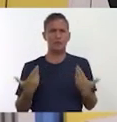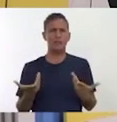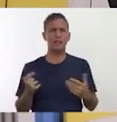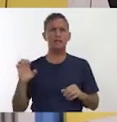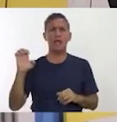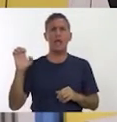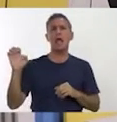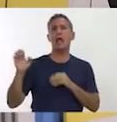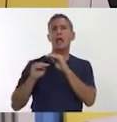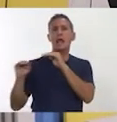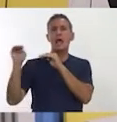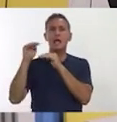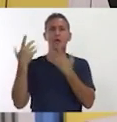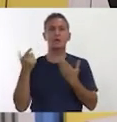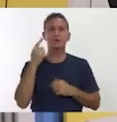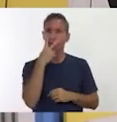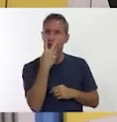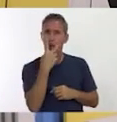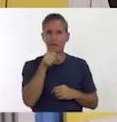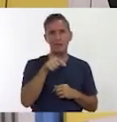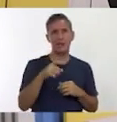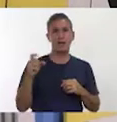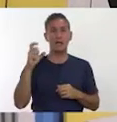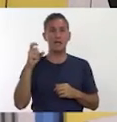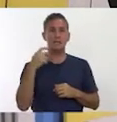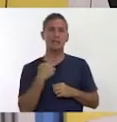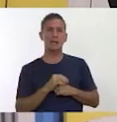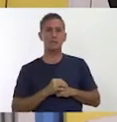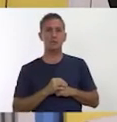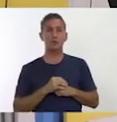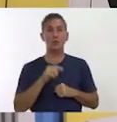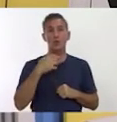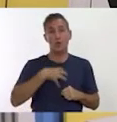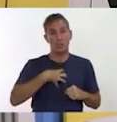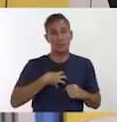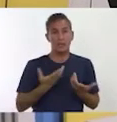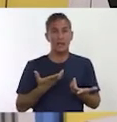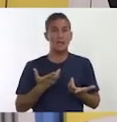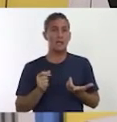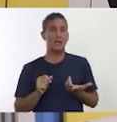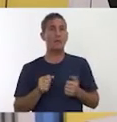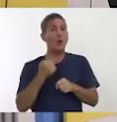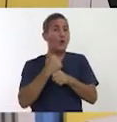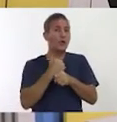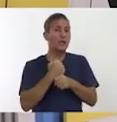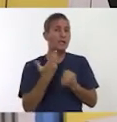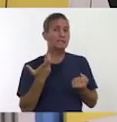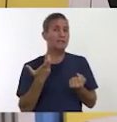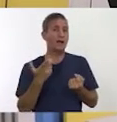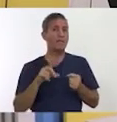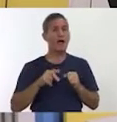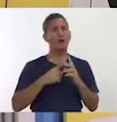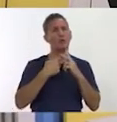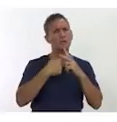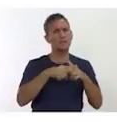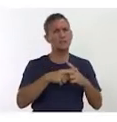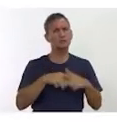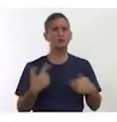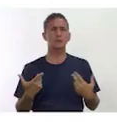resumen de las ecuaciones que van a ver en este capítulo, donde tenemos el